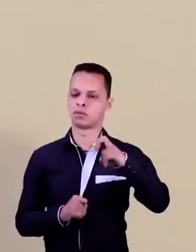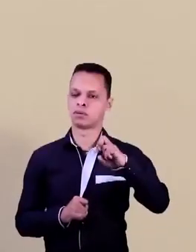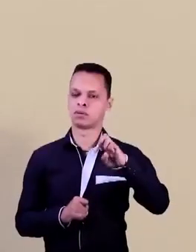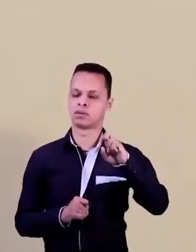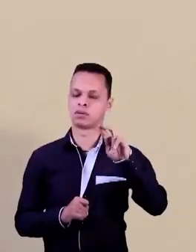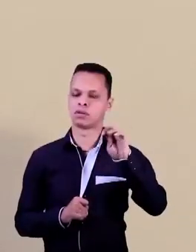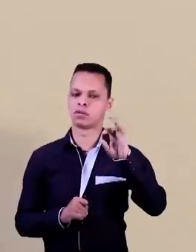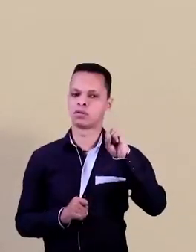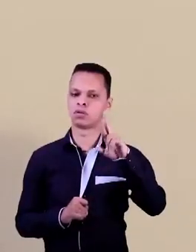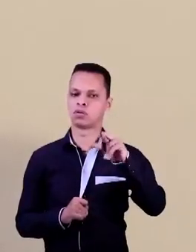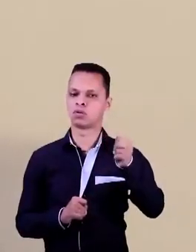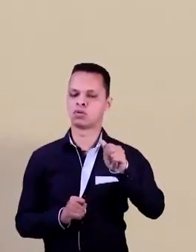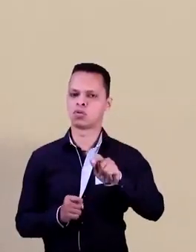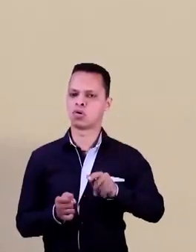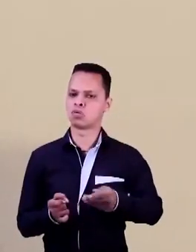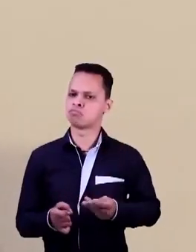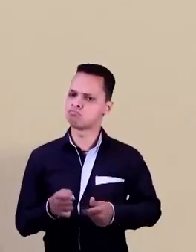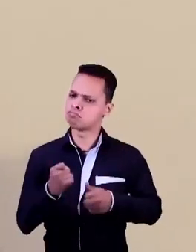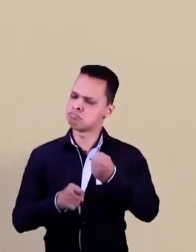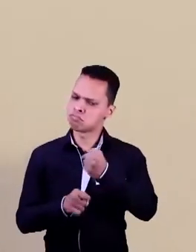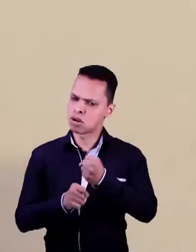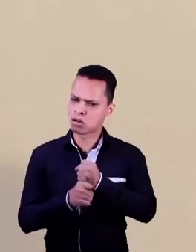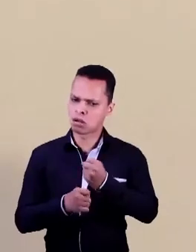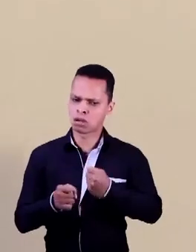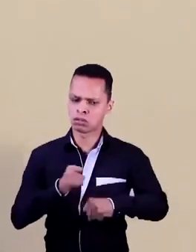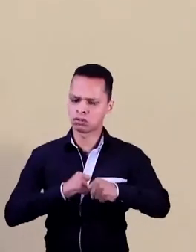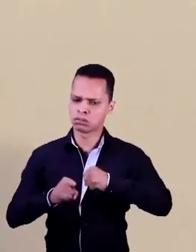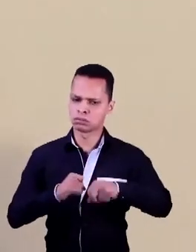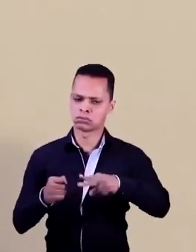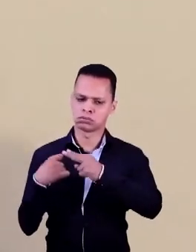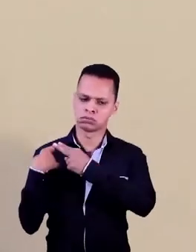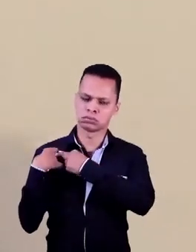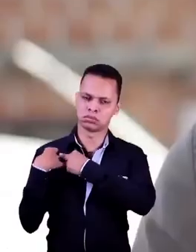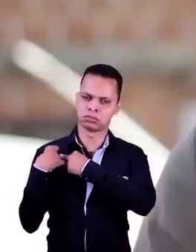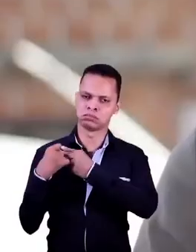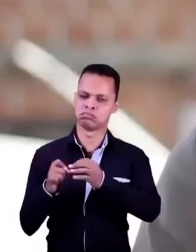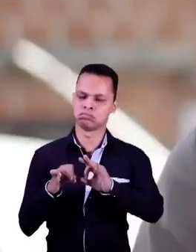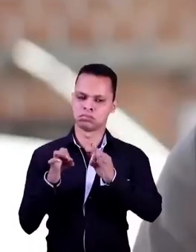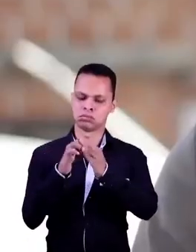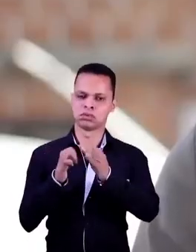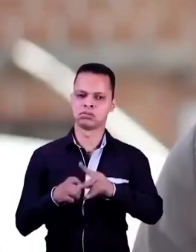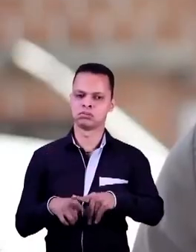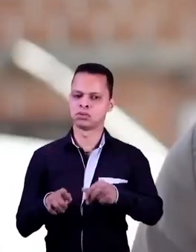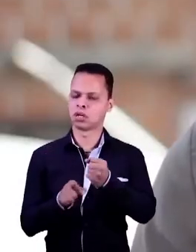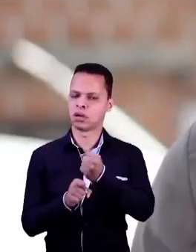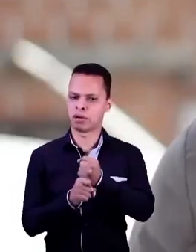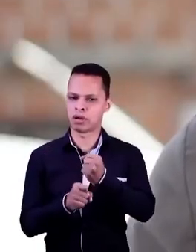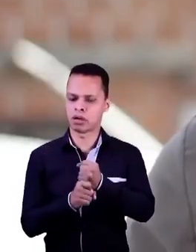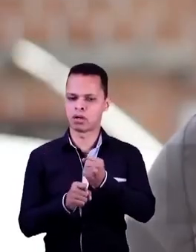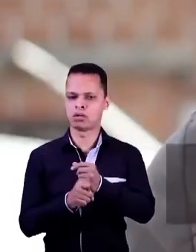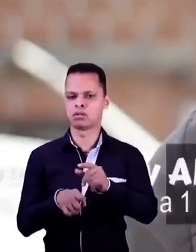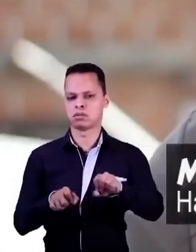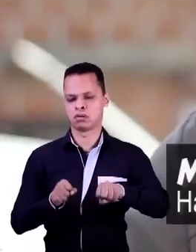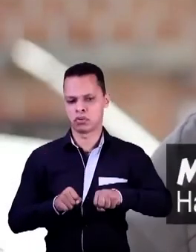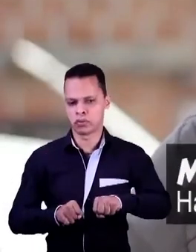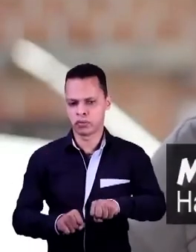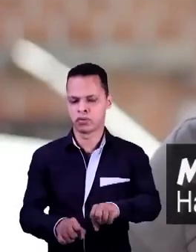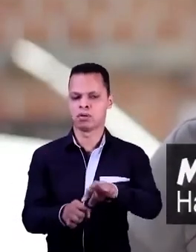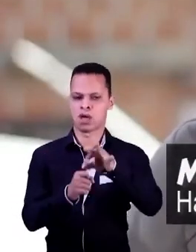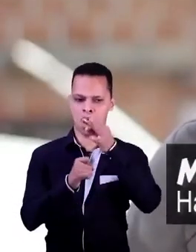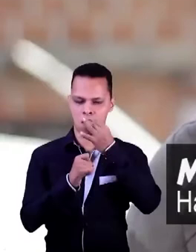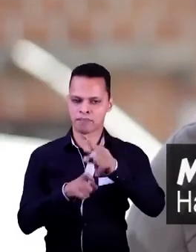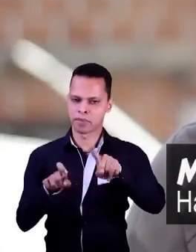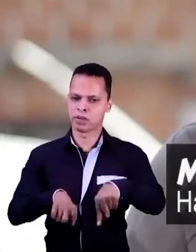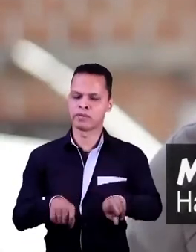Héctor es una persona muy emprendedora, muy trabajadora y muy responsable. Héctor, además de trabajar con su carrito de crispetas,